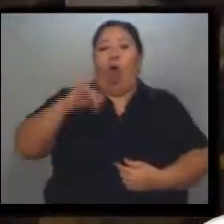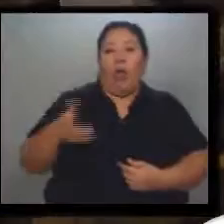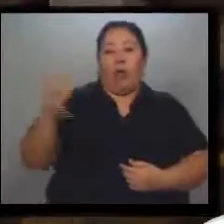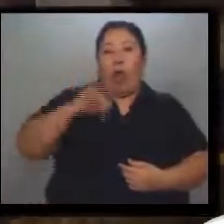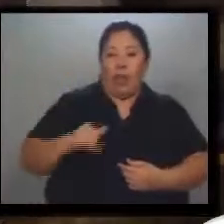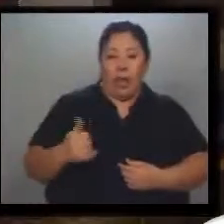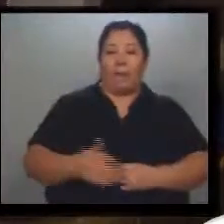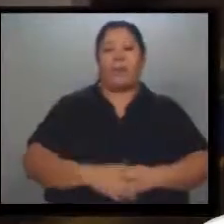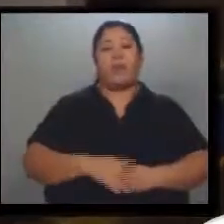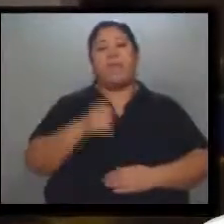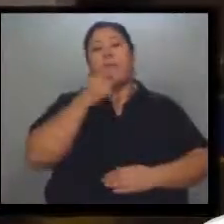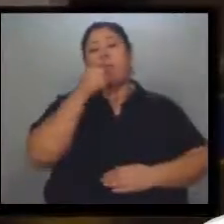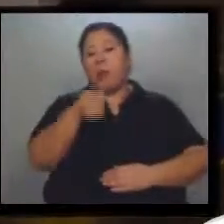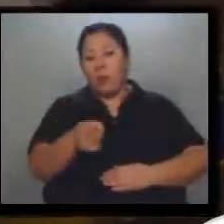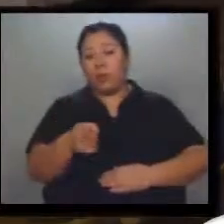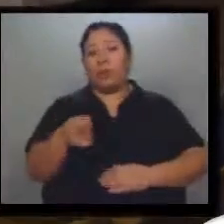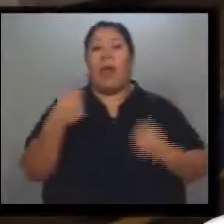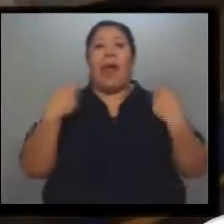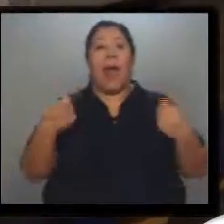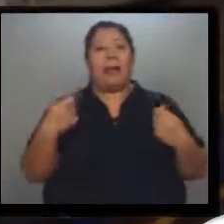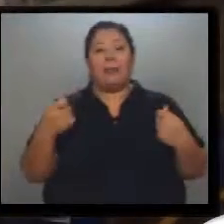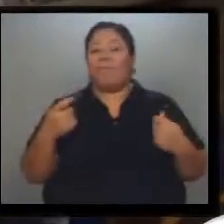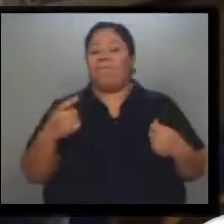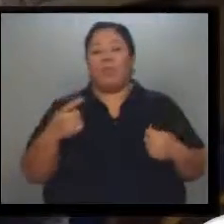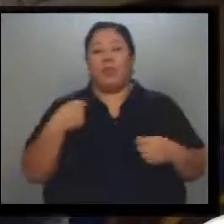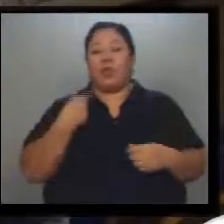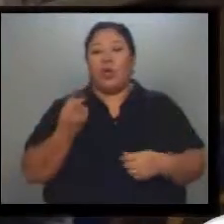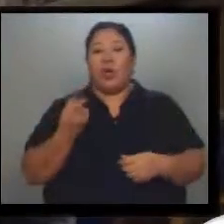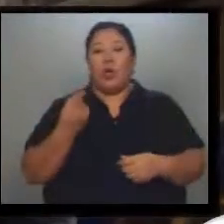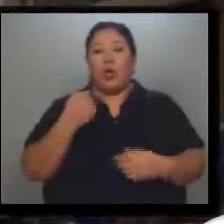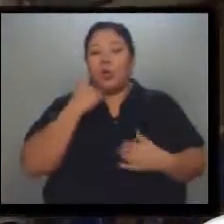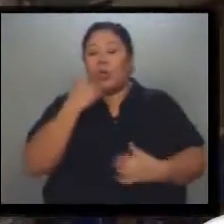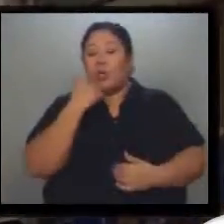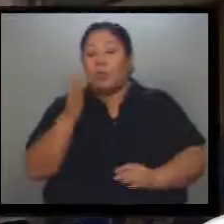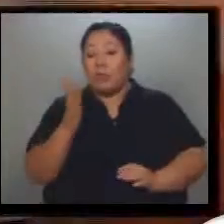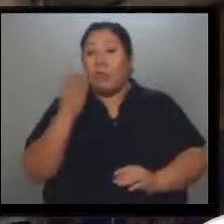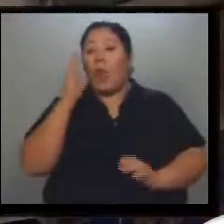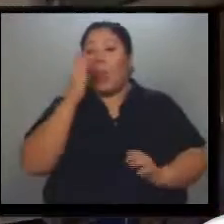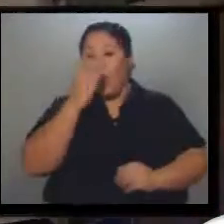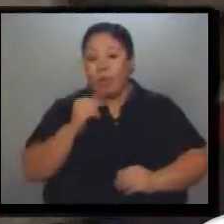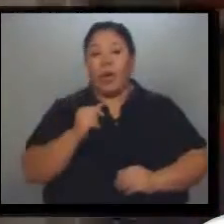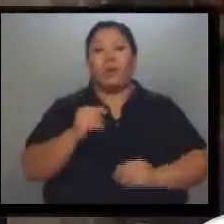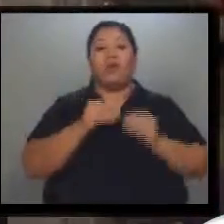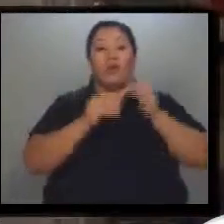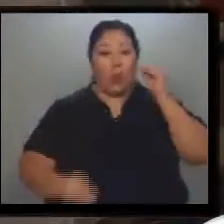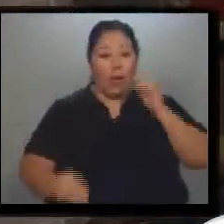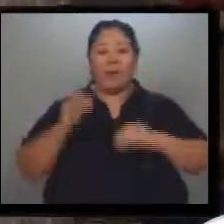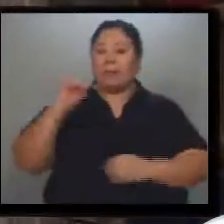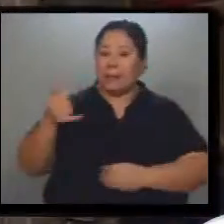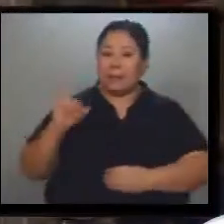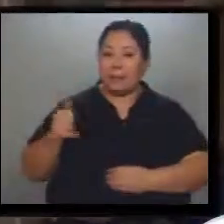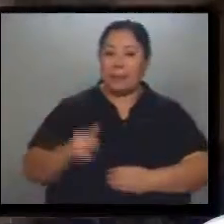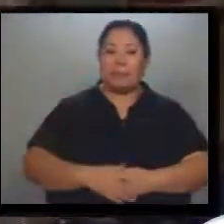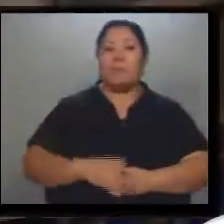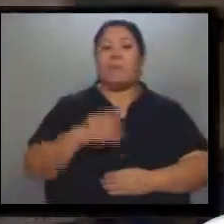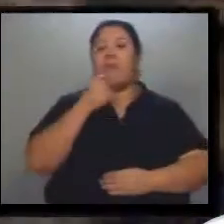que os quiere decir, yo son gastos que no preveo, pero a fin de mes termina sumando un montón? Suman. Y a veces cuando o